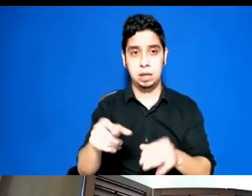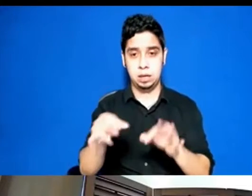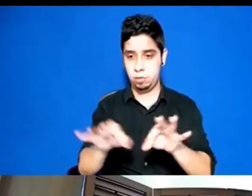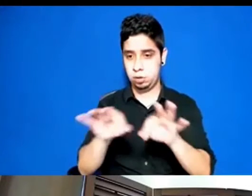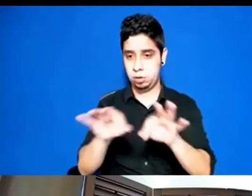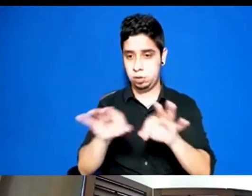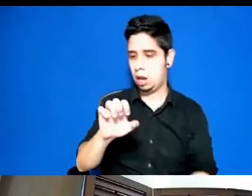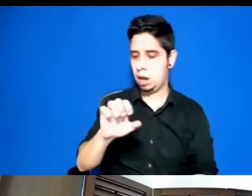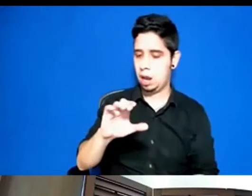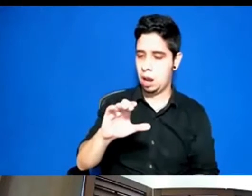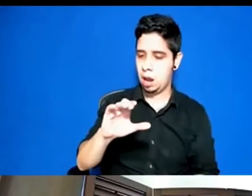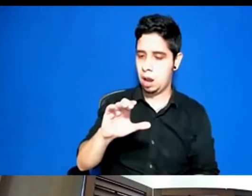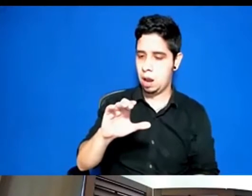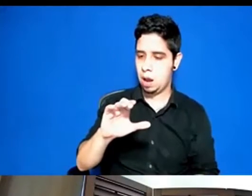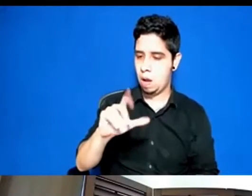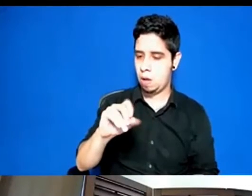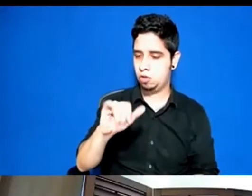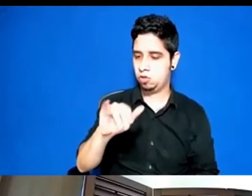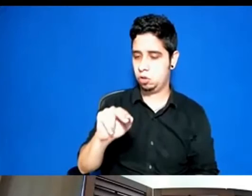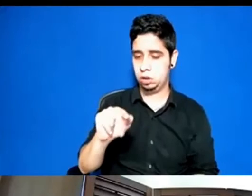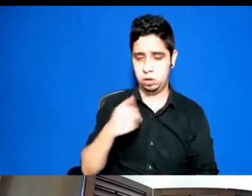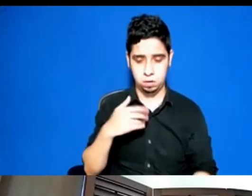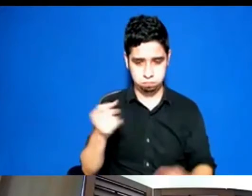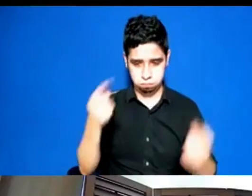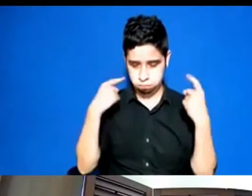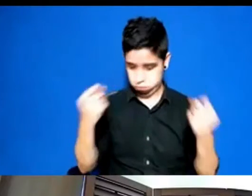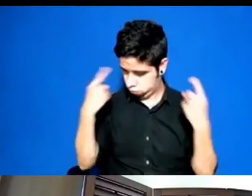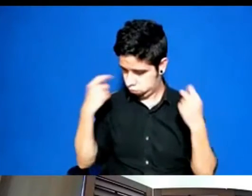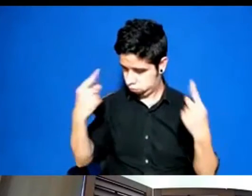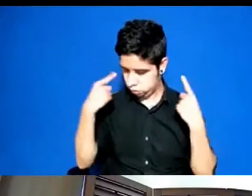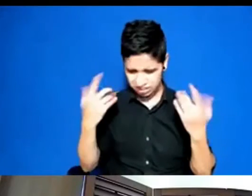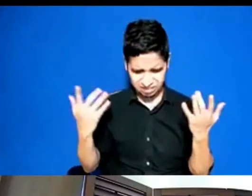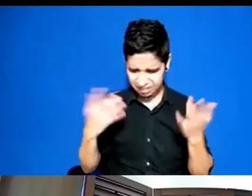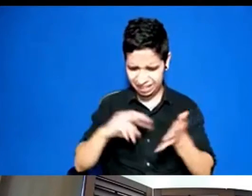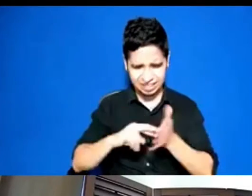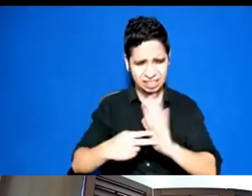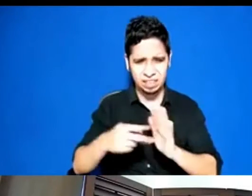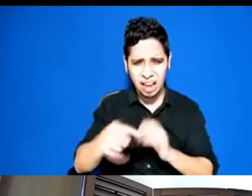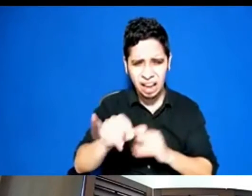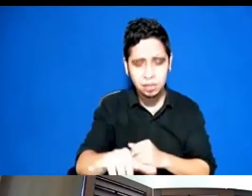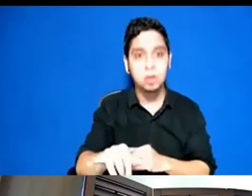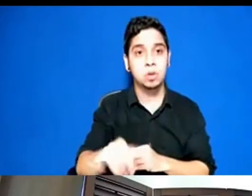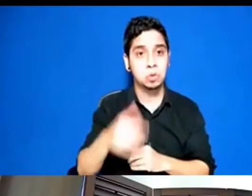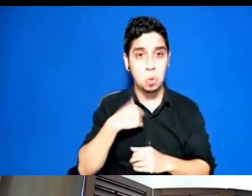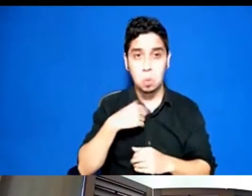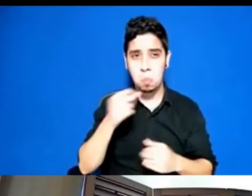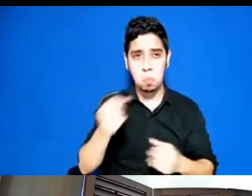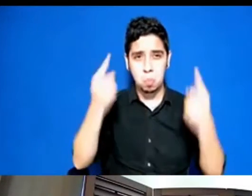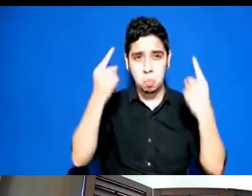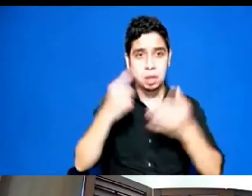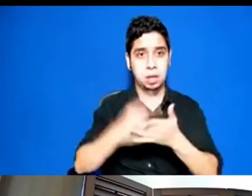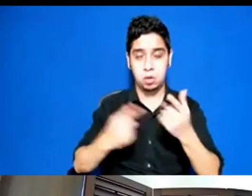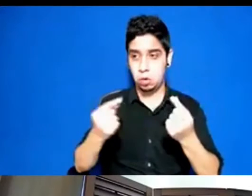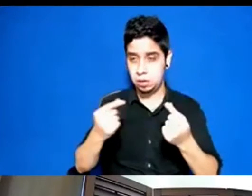yo dije, wow, esto está pasando en el patio de mi casa y yo desconozco. Llamo a mi familia, a mis